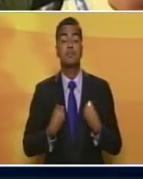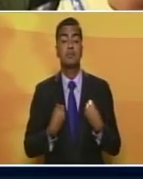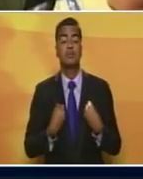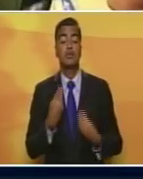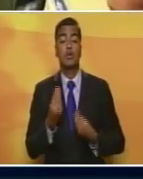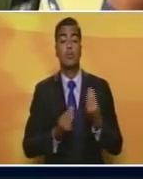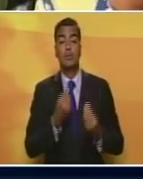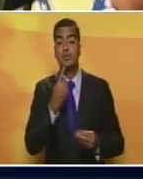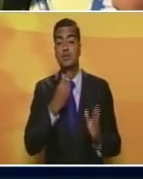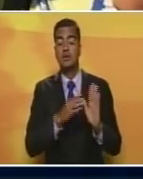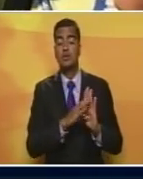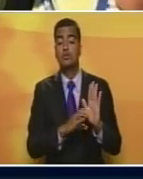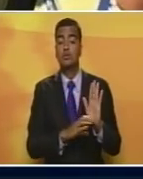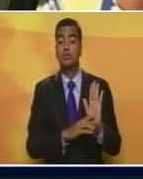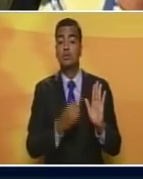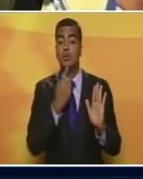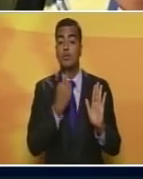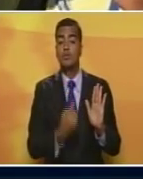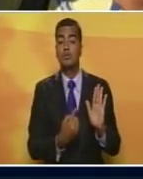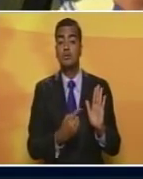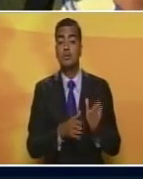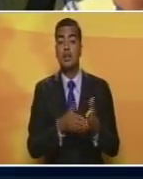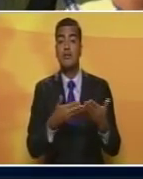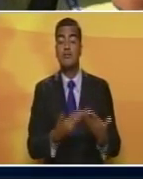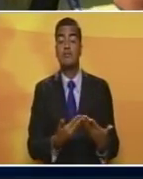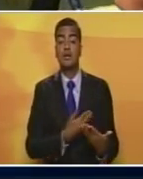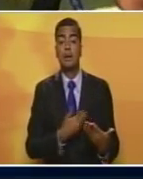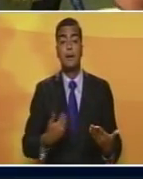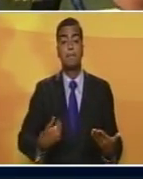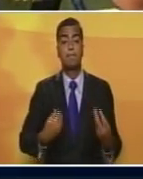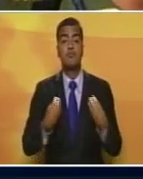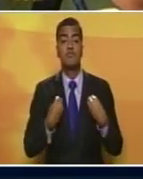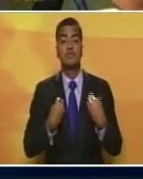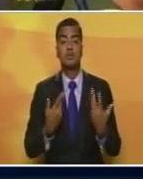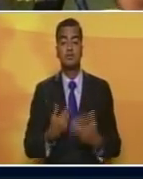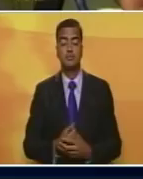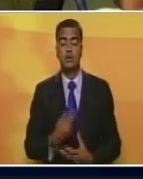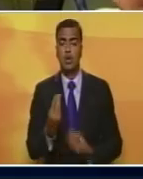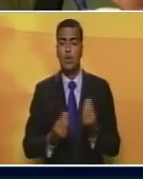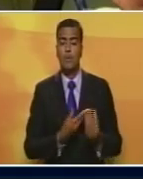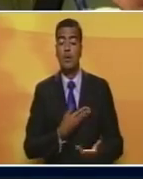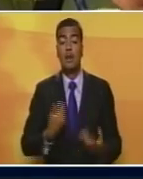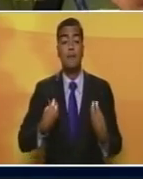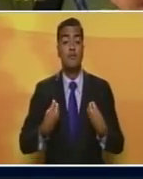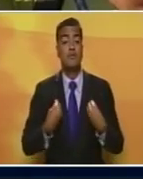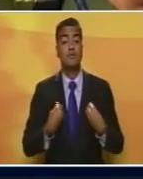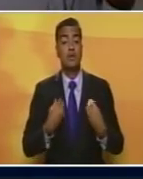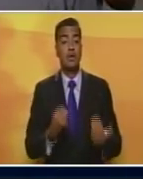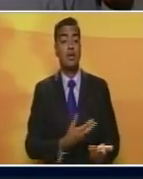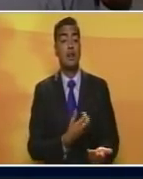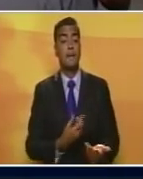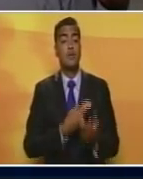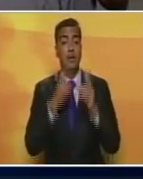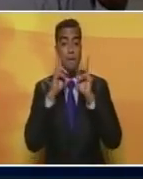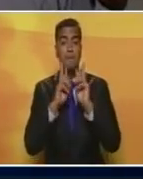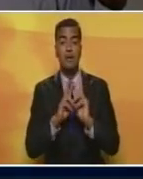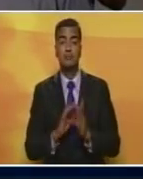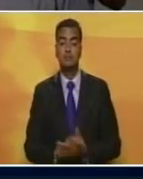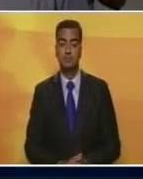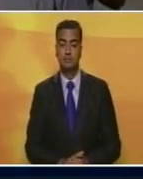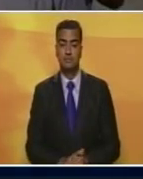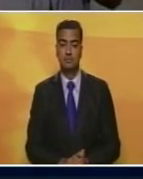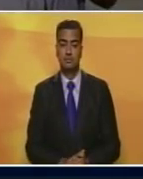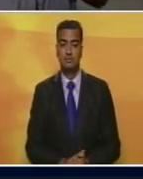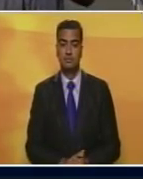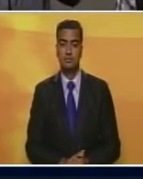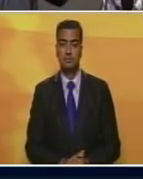entiendes? Y más de 20.000, 25.000 personas en todo el país porque no hay dializadores. El problema es grave, es la vida. Estamos aquí porque